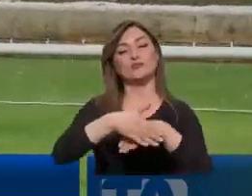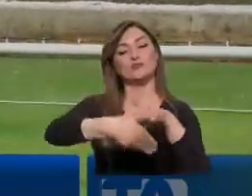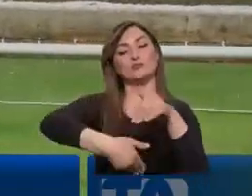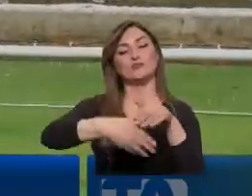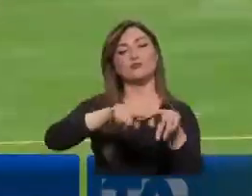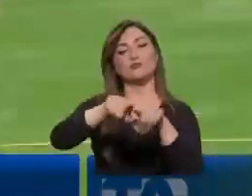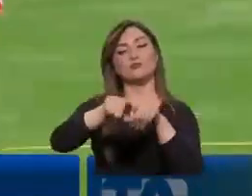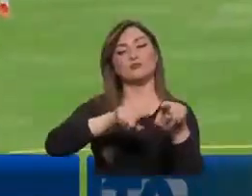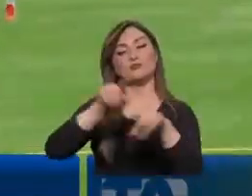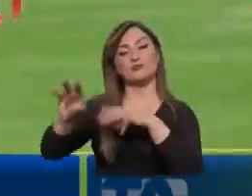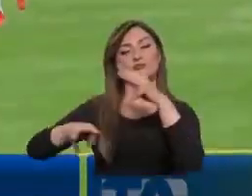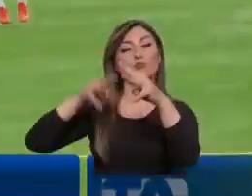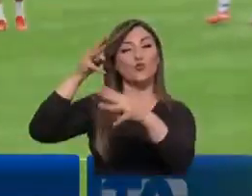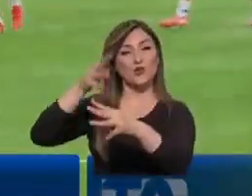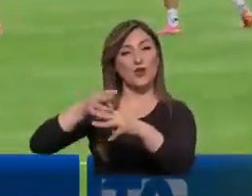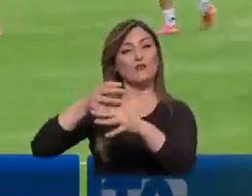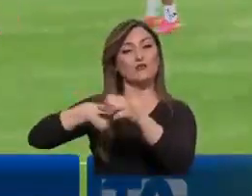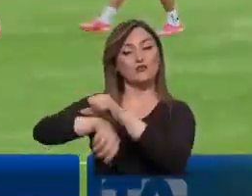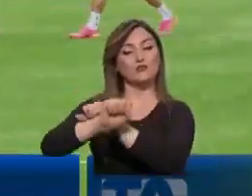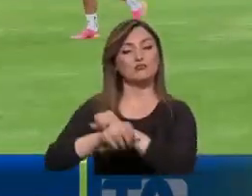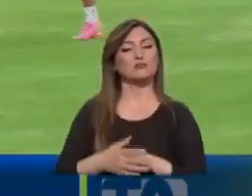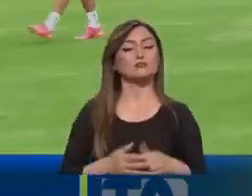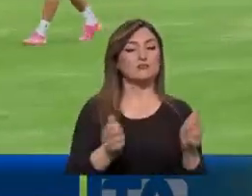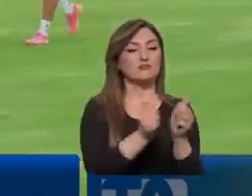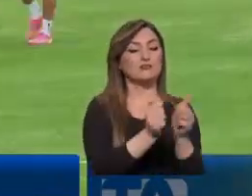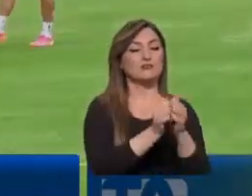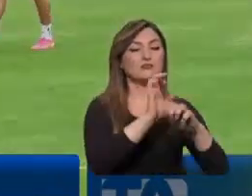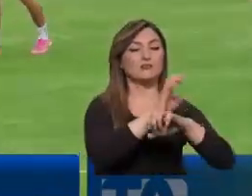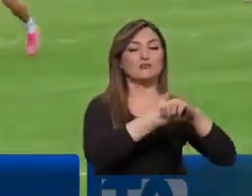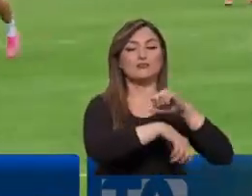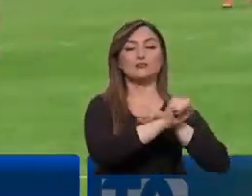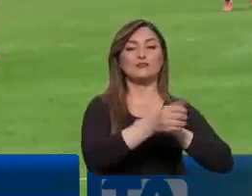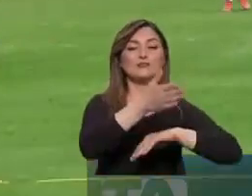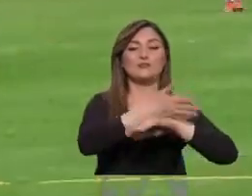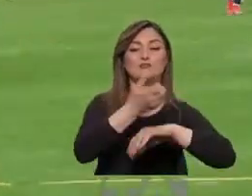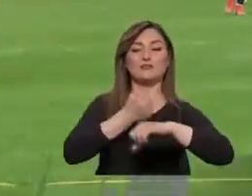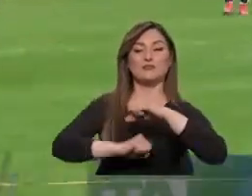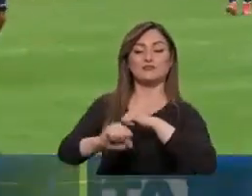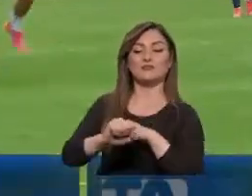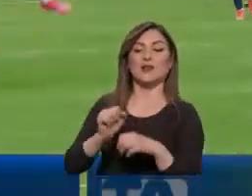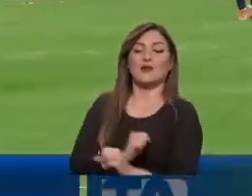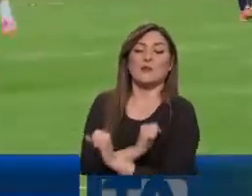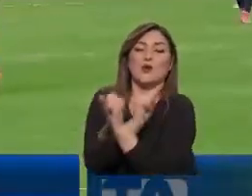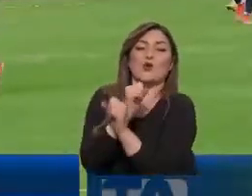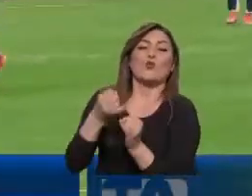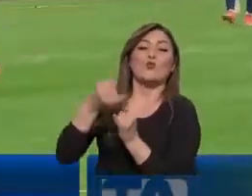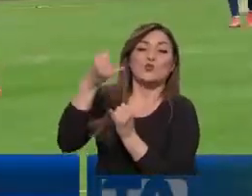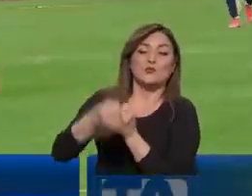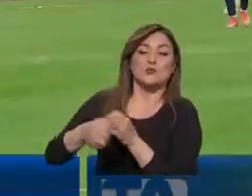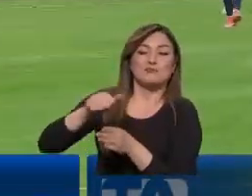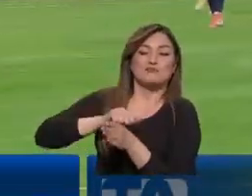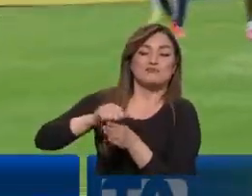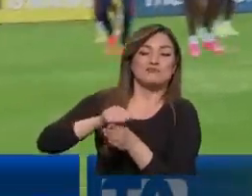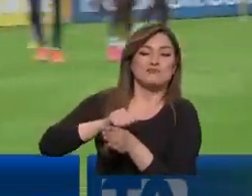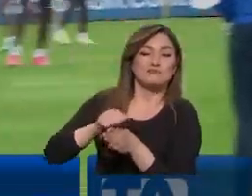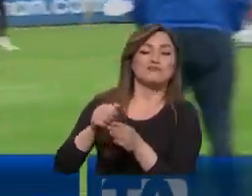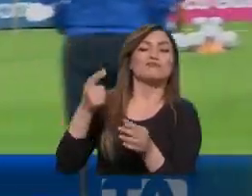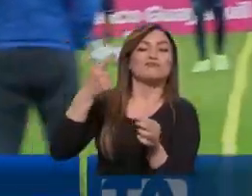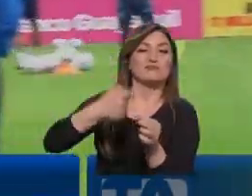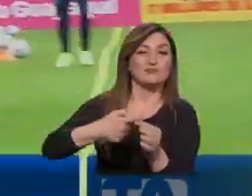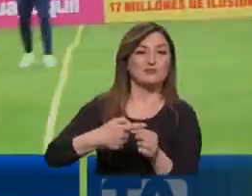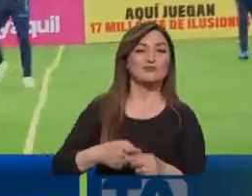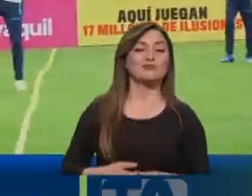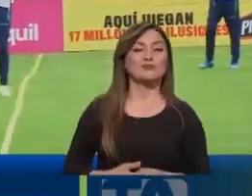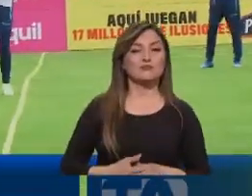sudamericanas. La selección ecuatoriana de fútbol, antes del viaje, realizó por la mañana la última práctica en la capital de la